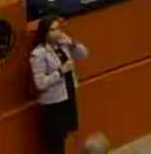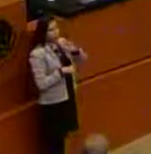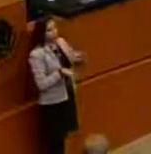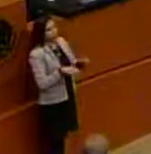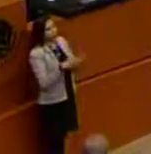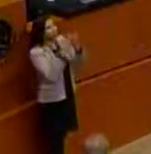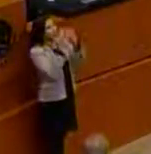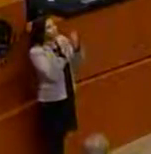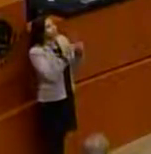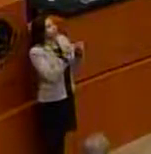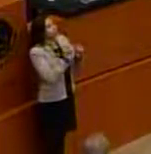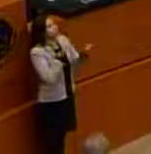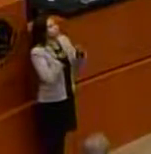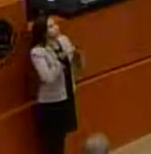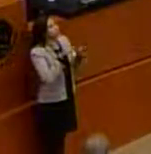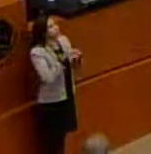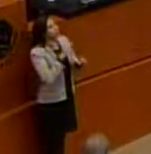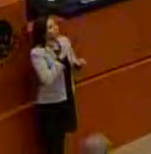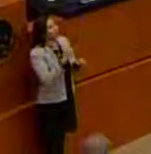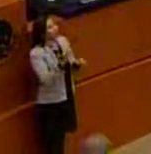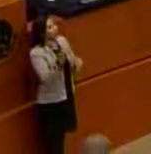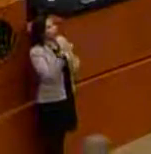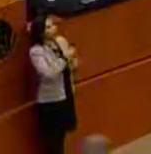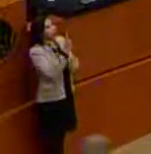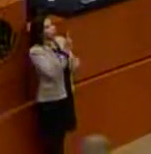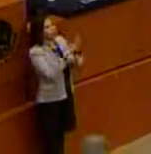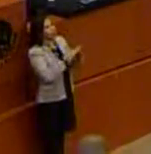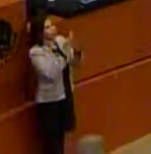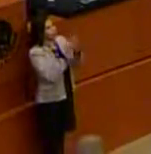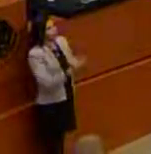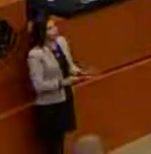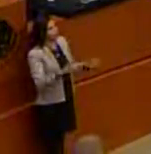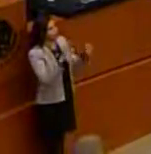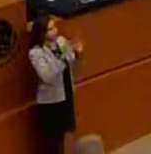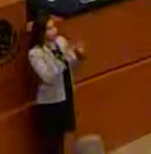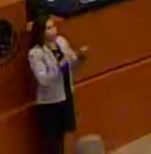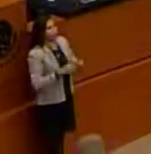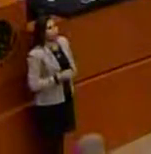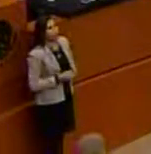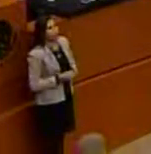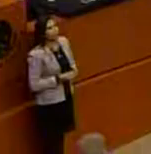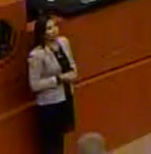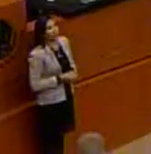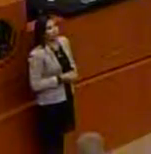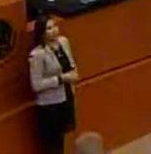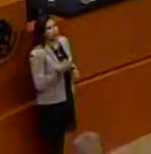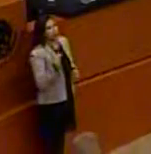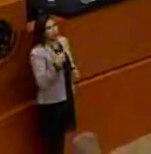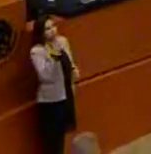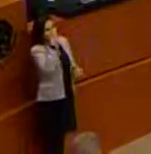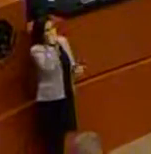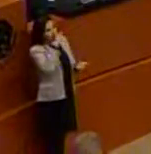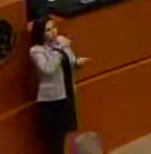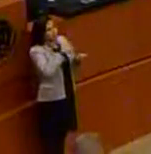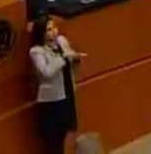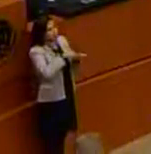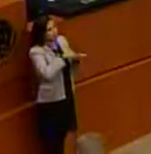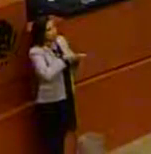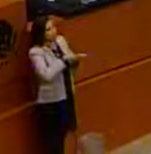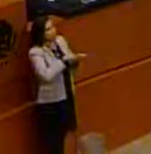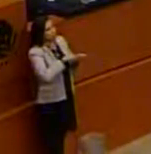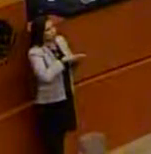El caso del seguro del desempleo sería uno de los más importantes. Pero creo que